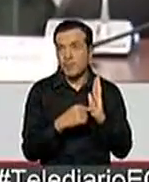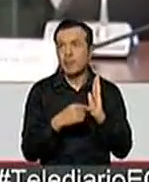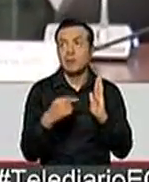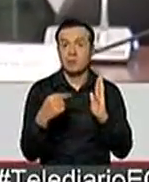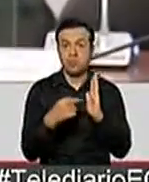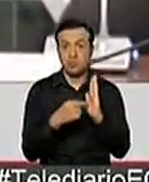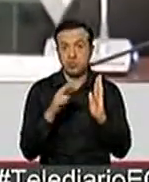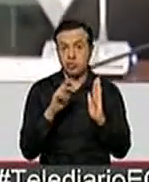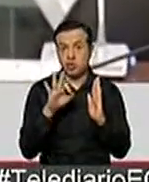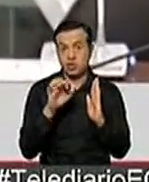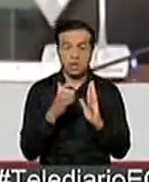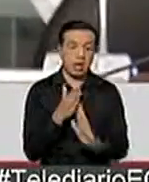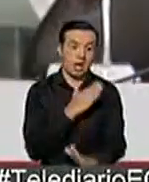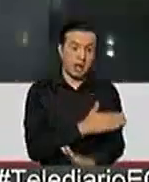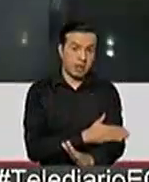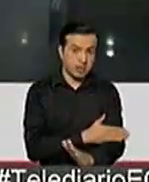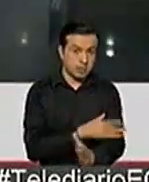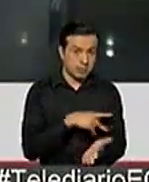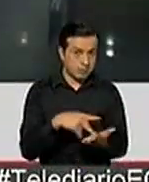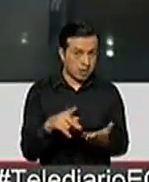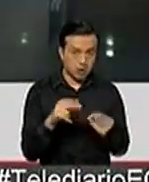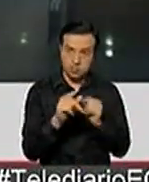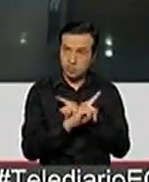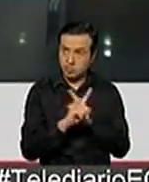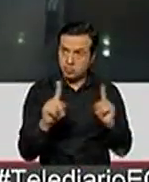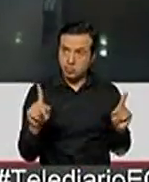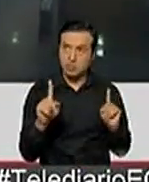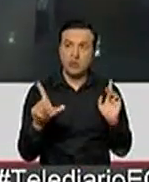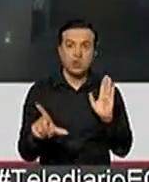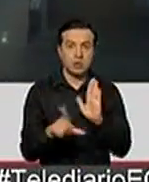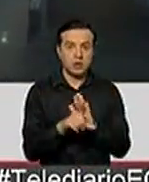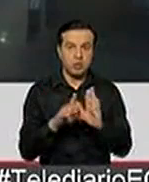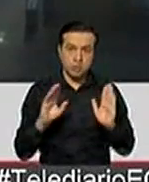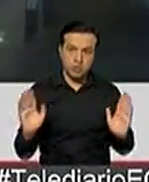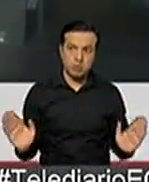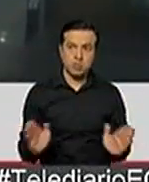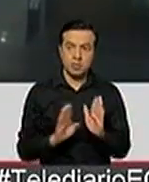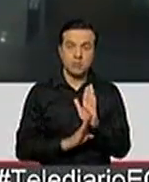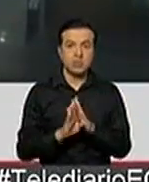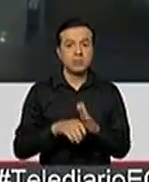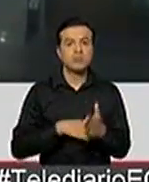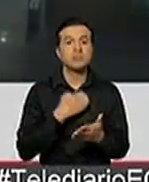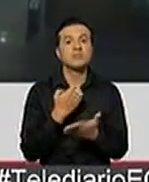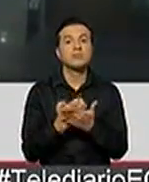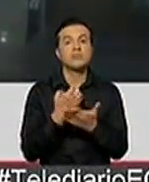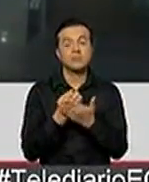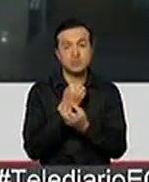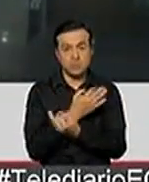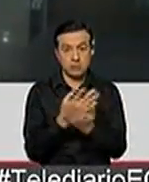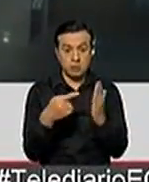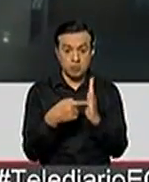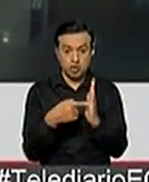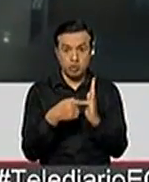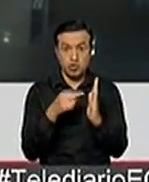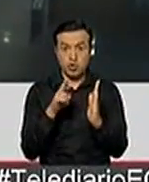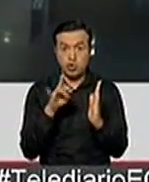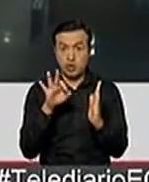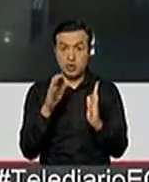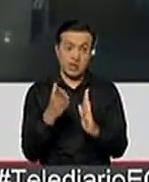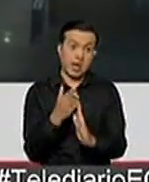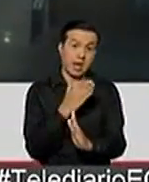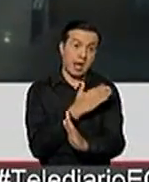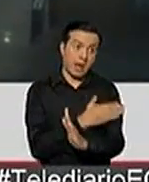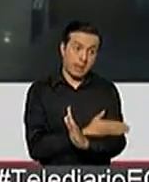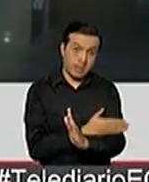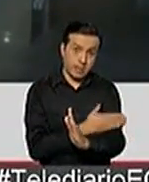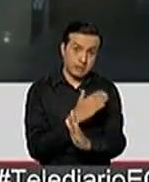eliminación del anticipo del impuesto a la renta. Ahora se plantea en la Ley de Fomento de Crecimiento Económico que se elimine ese anticipo, no se baja